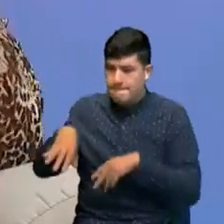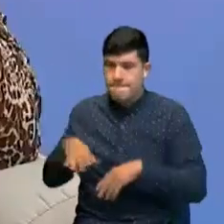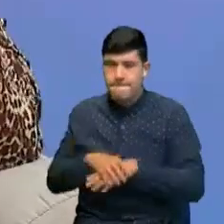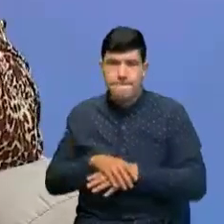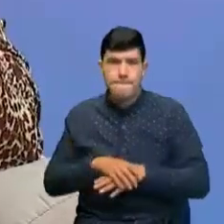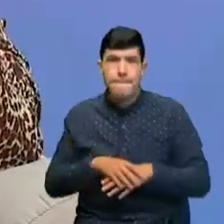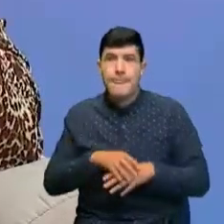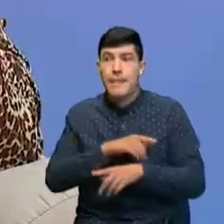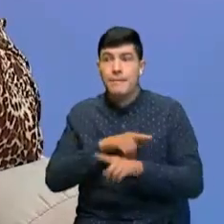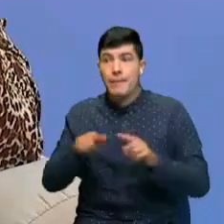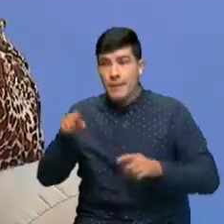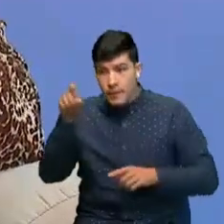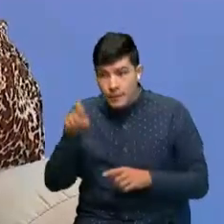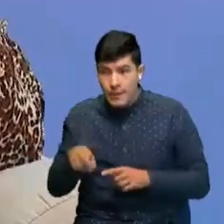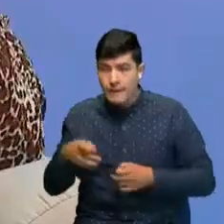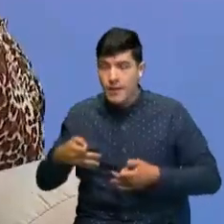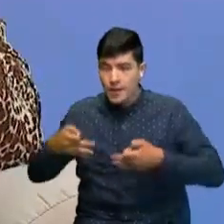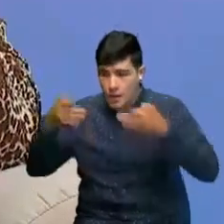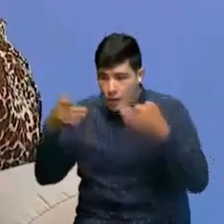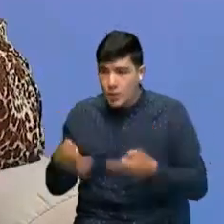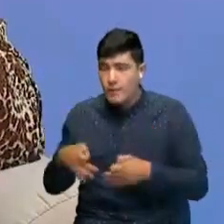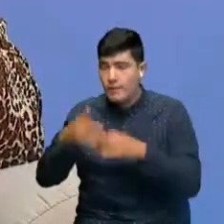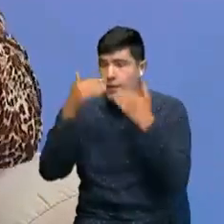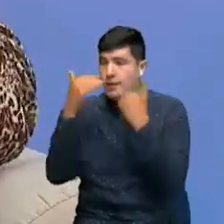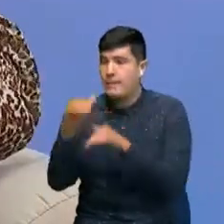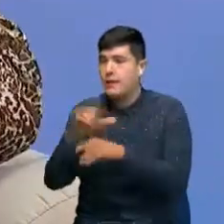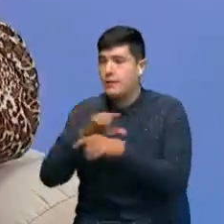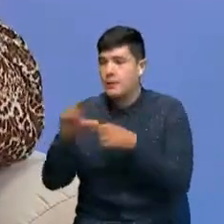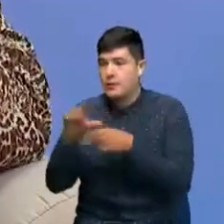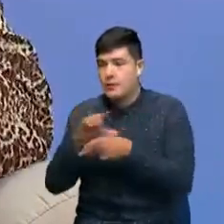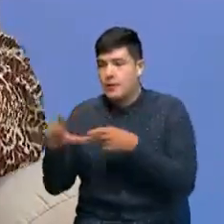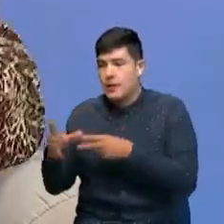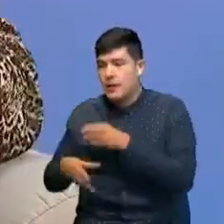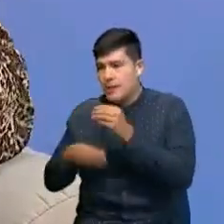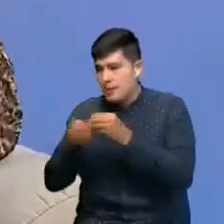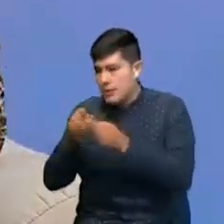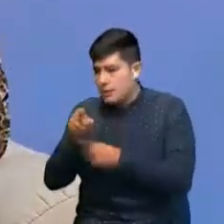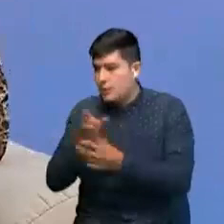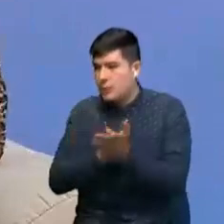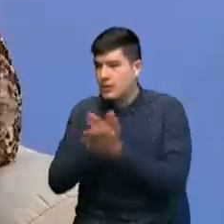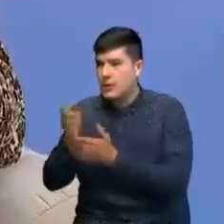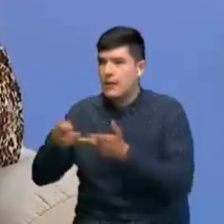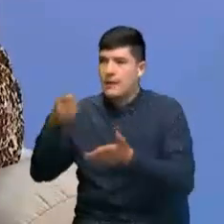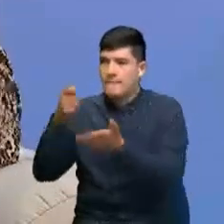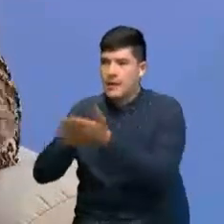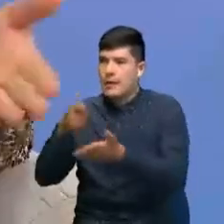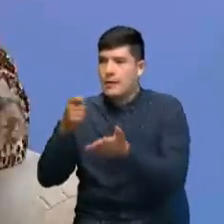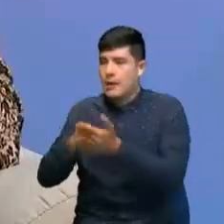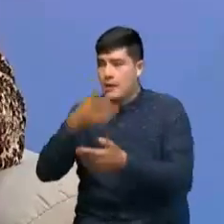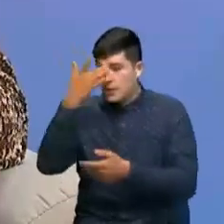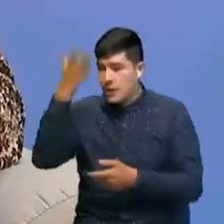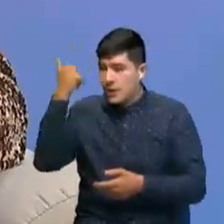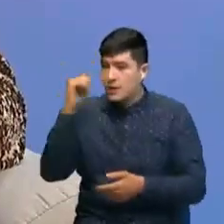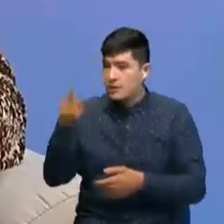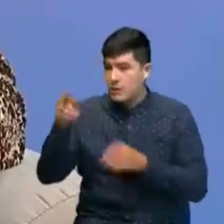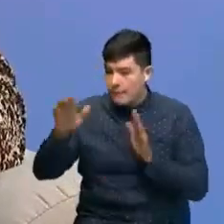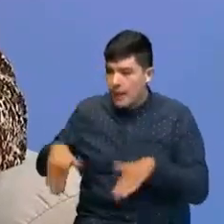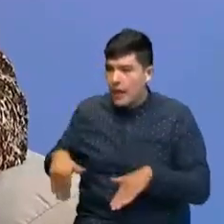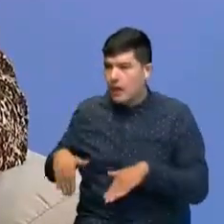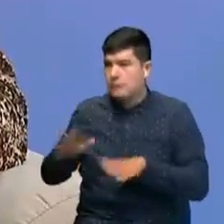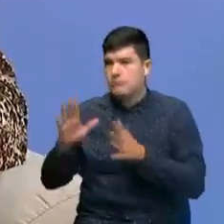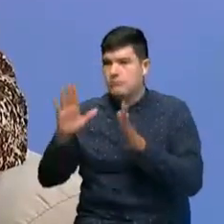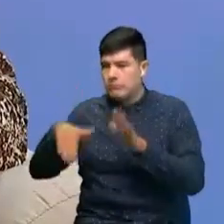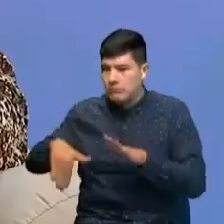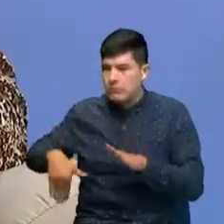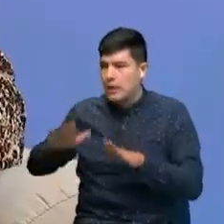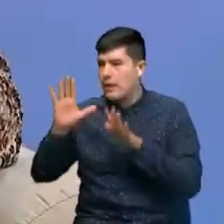a la vejez, pero tiene que haber cumplido el mínimo de semana y haber seguido cotizando, porque si se quedó quietecita y no hizo cotizaciones